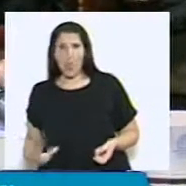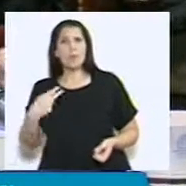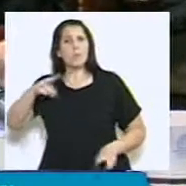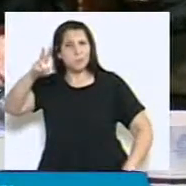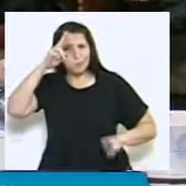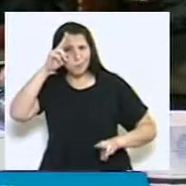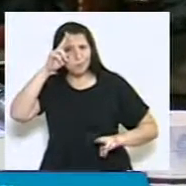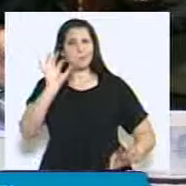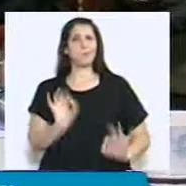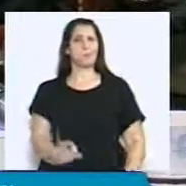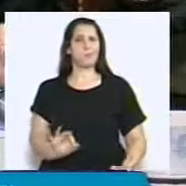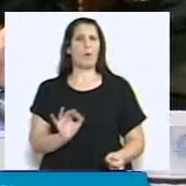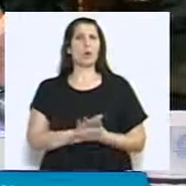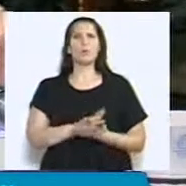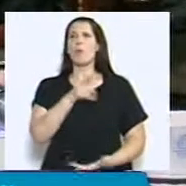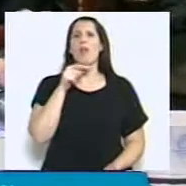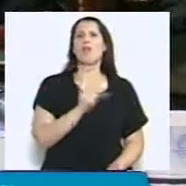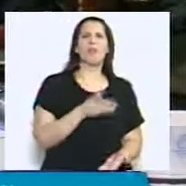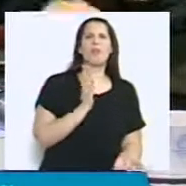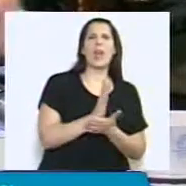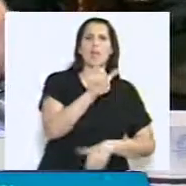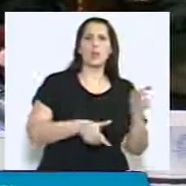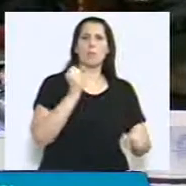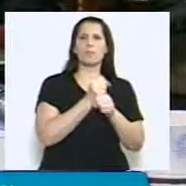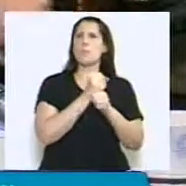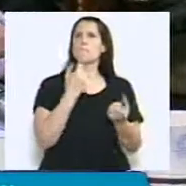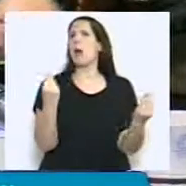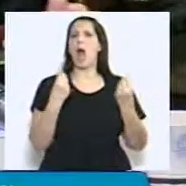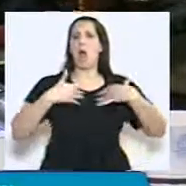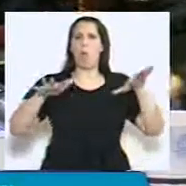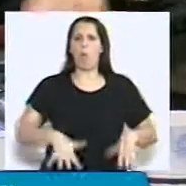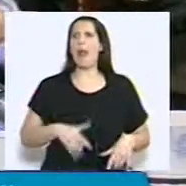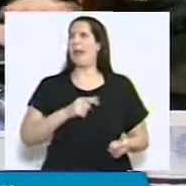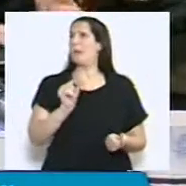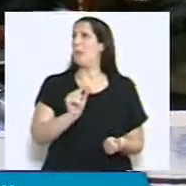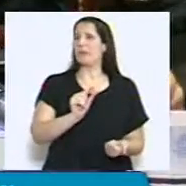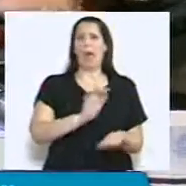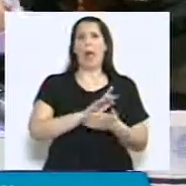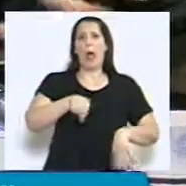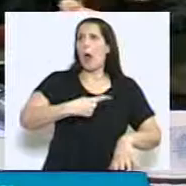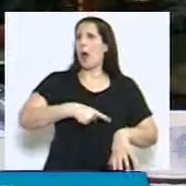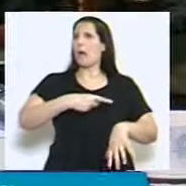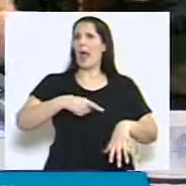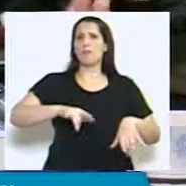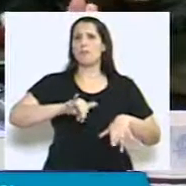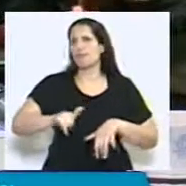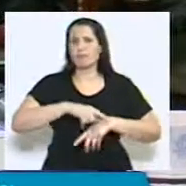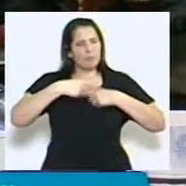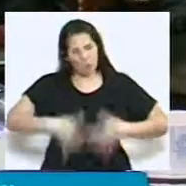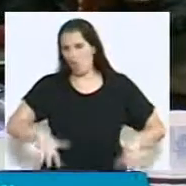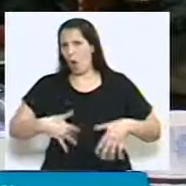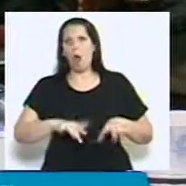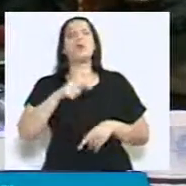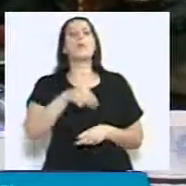términos absolutos el ejercicio del derecho de huelga, sea total, parcial, por hora, del transporte, lo que sea.